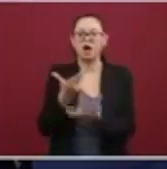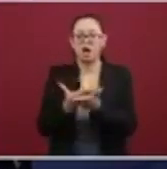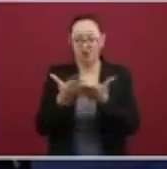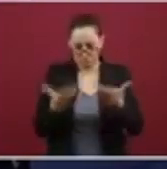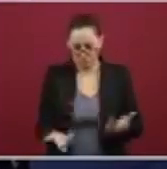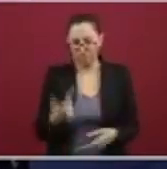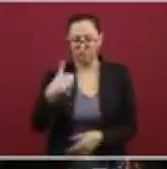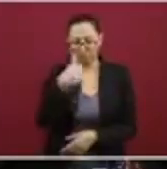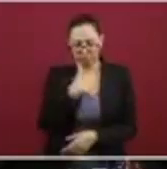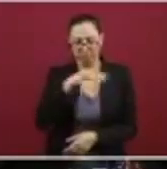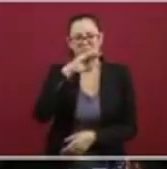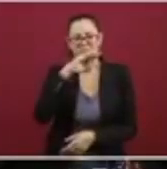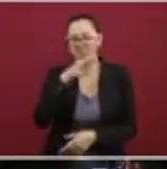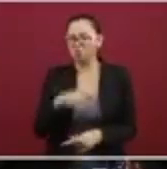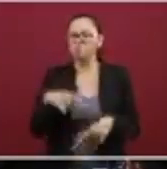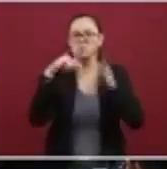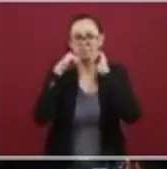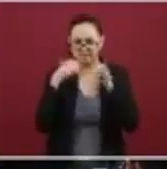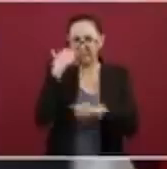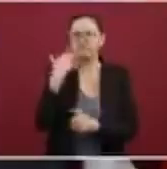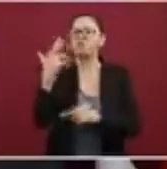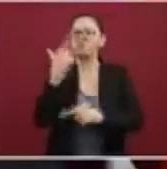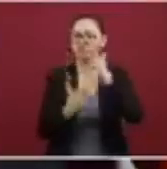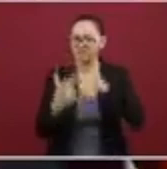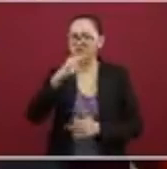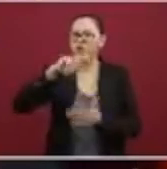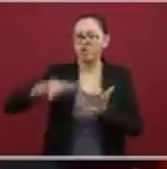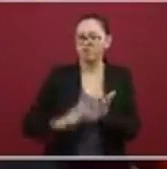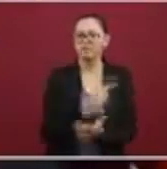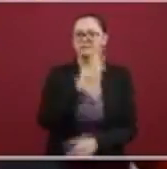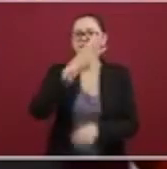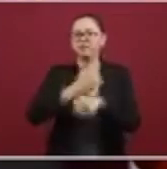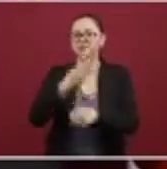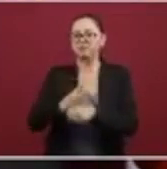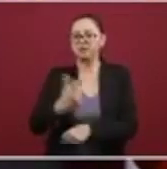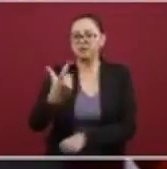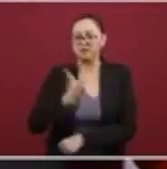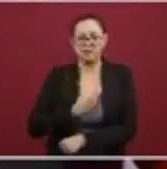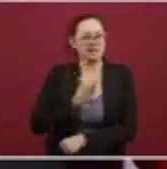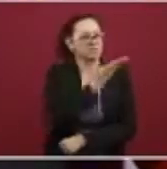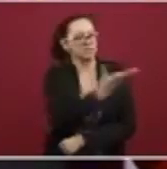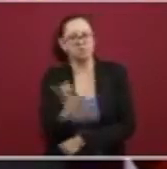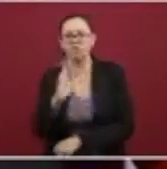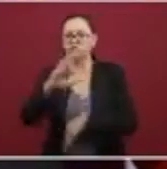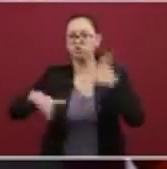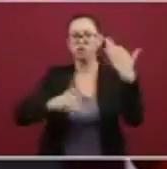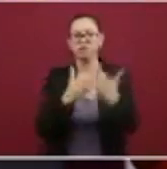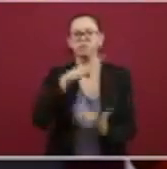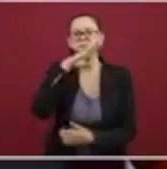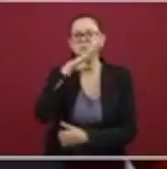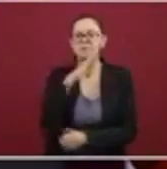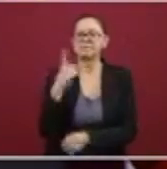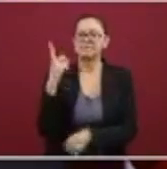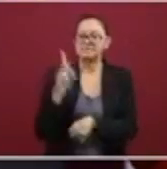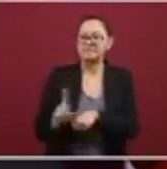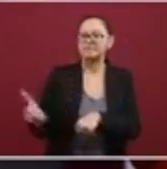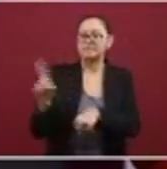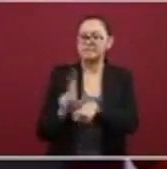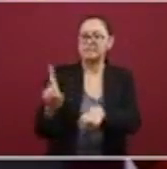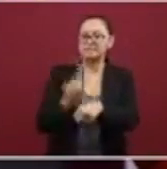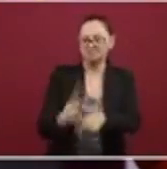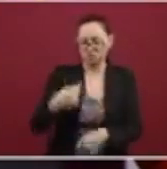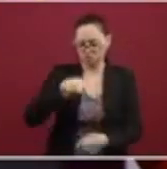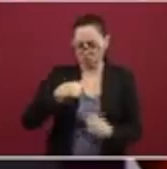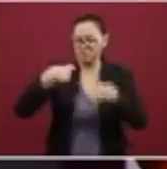tercera medalla. Y al igual que todas las mujeres que están aquí, que son mamás y que luchan cada día por ser mejores, yo